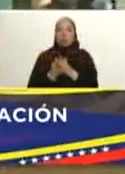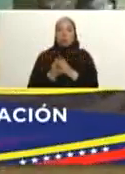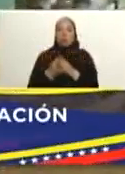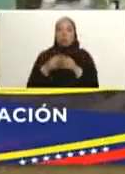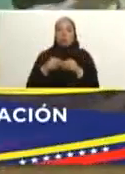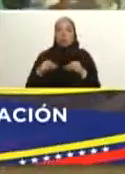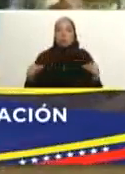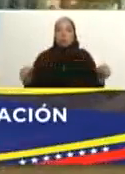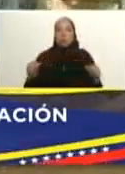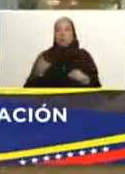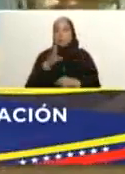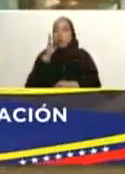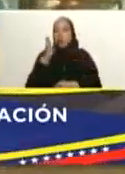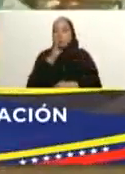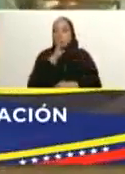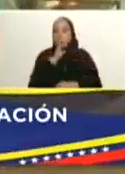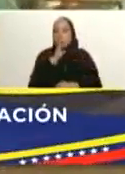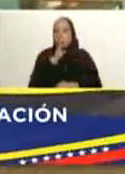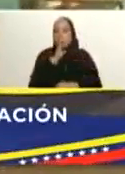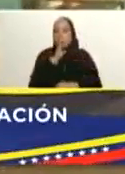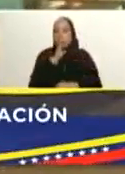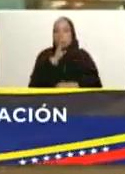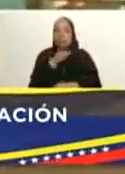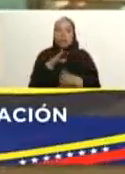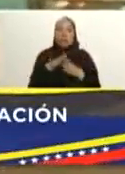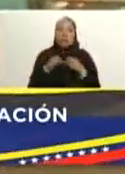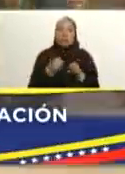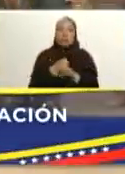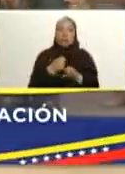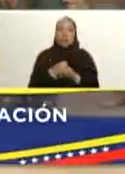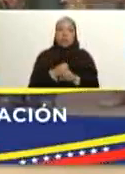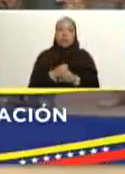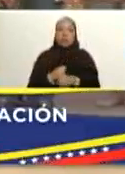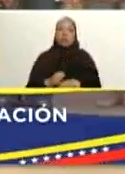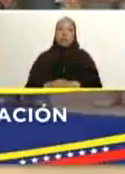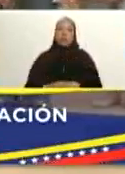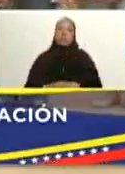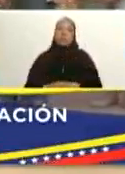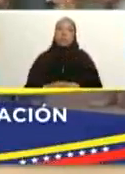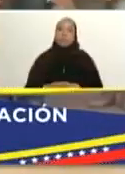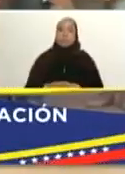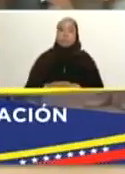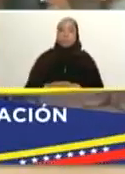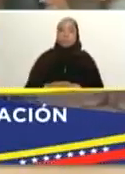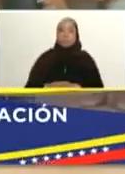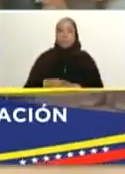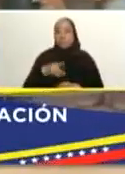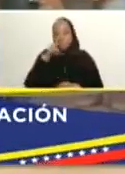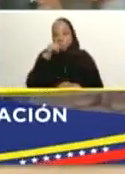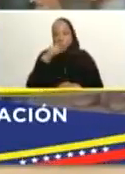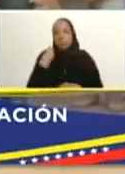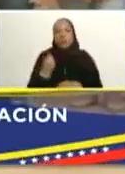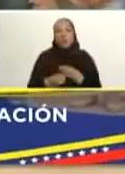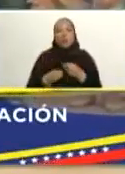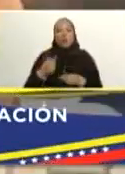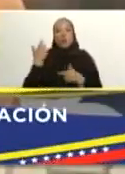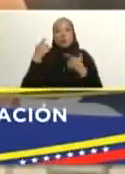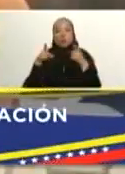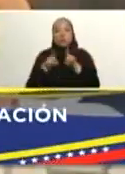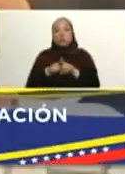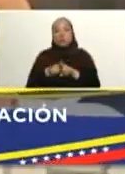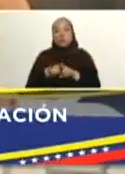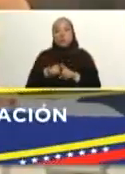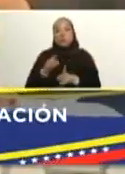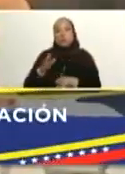tierra barinés. Mi comandante, estamos a sus órdenes. Gracias, mi general de división, Pedro González. Así es, mi comandante, como usted puede